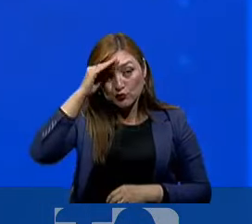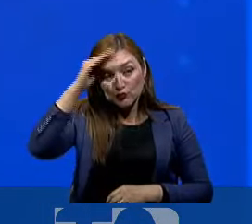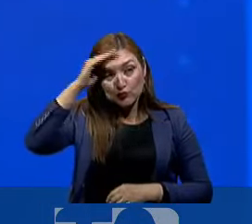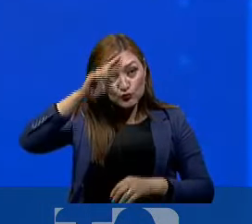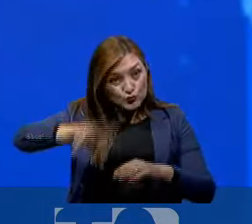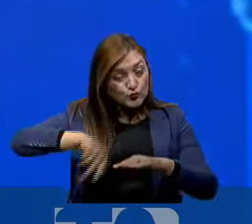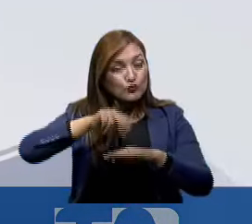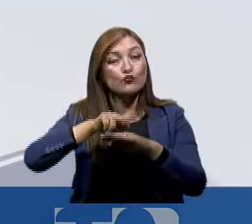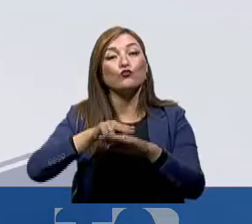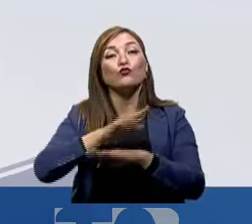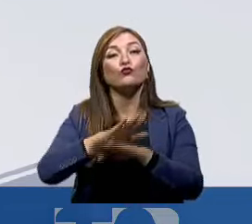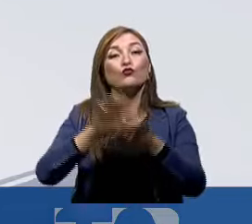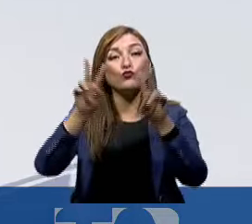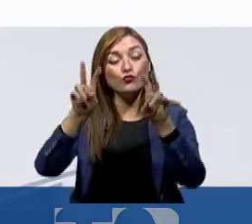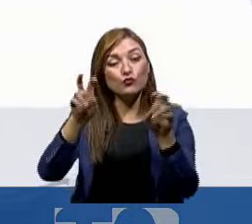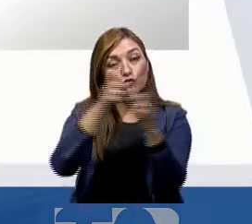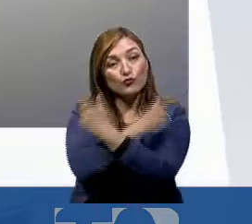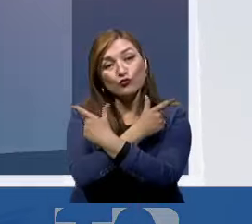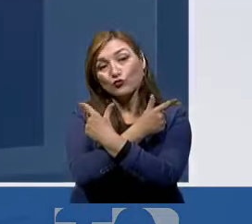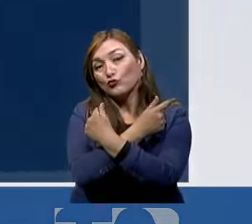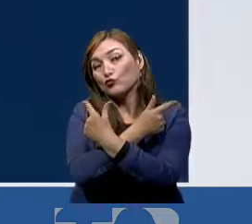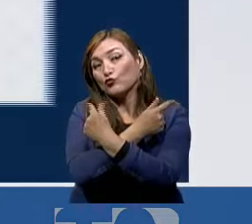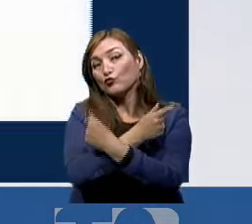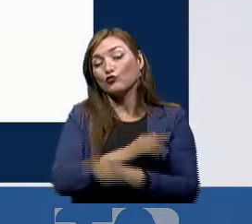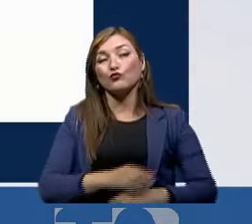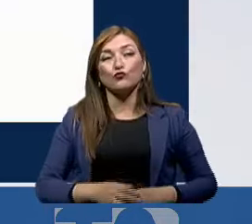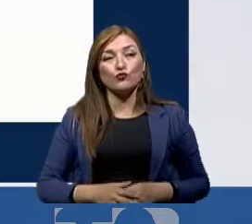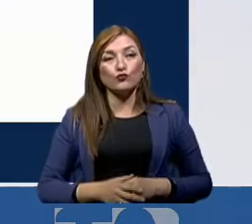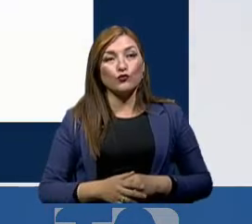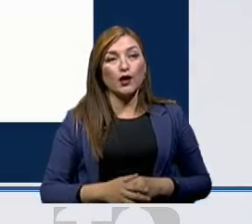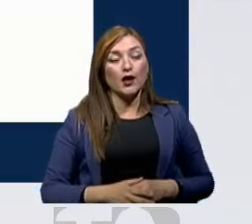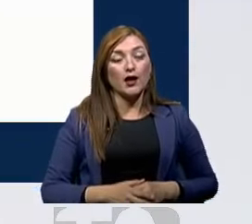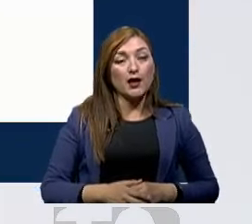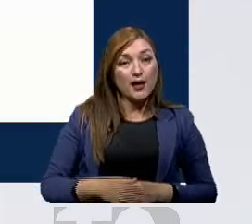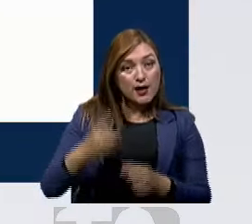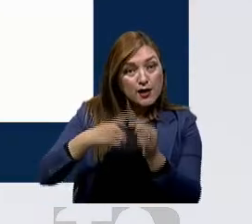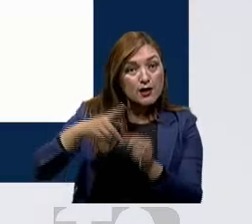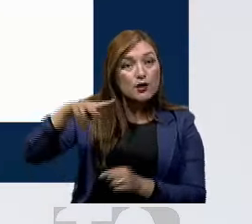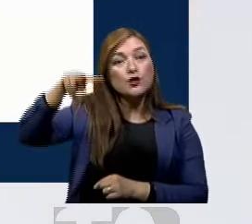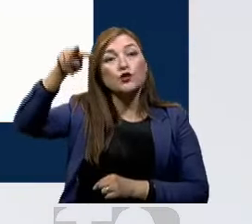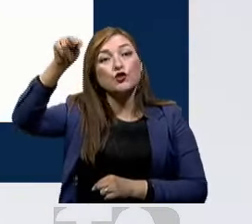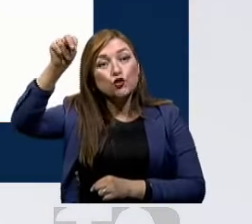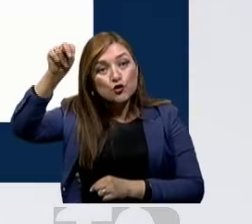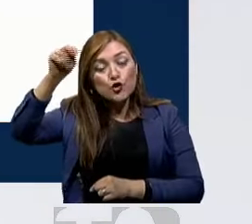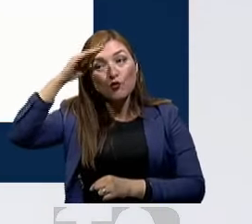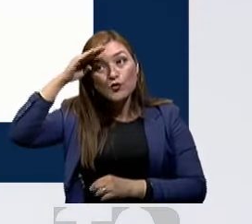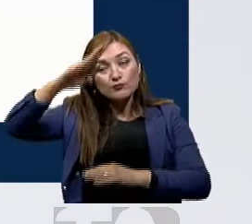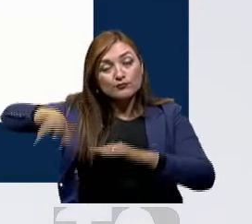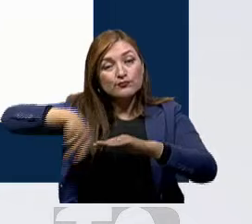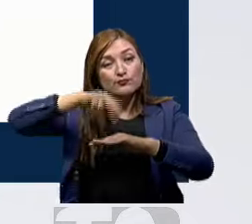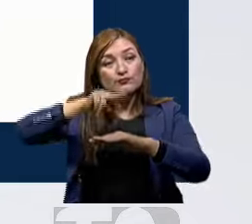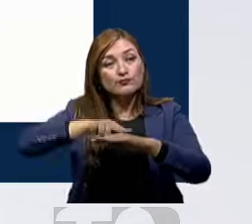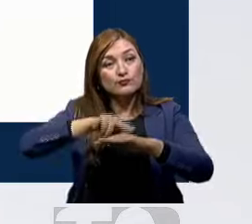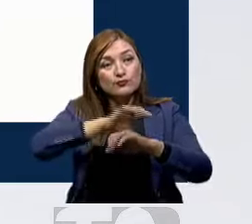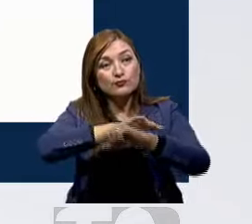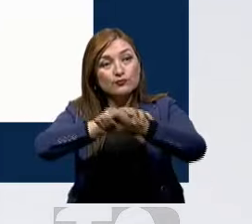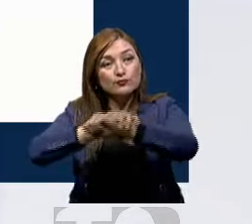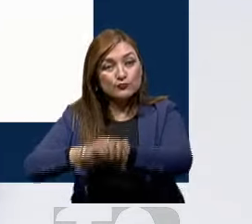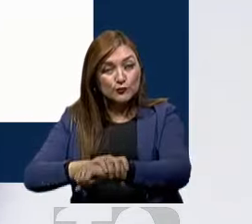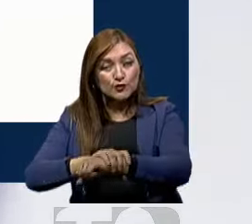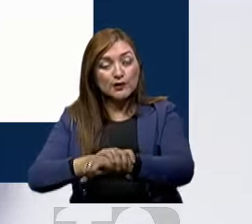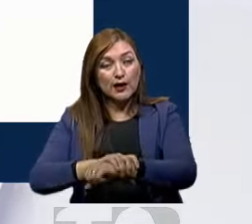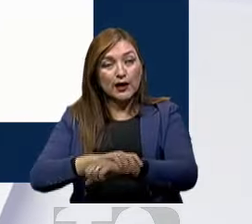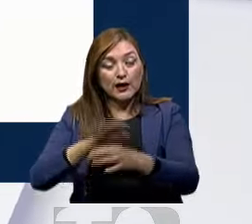Fausto Salinas, se pronuncie vía Twitter. Escribió que en el norte de Quito, unidades operativas de la policía aprendieron gran cantidad